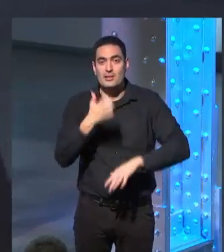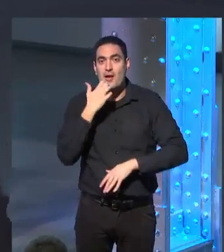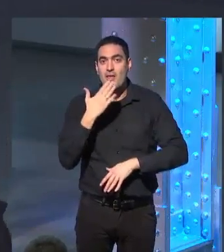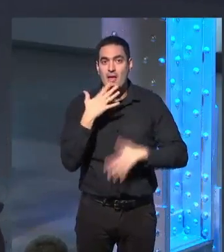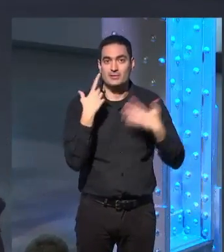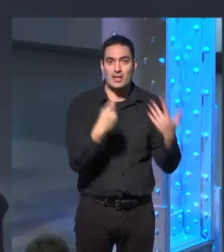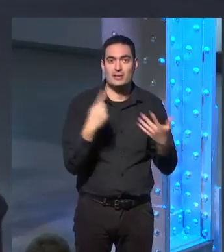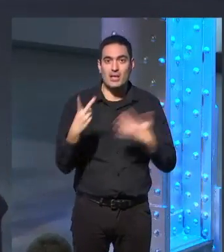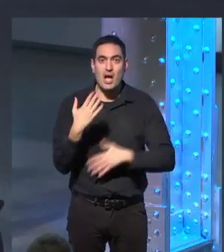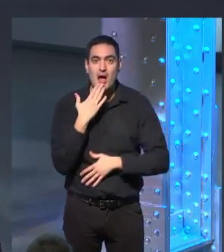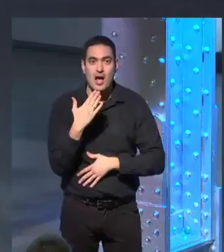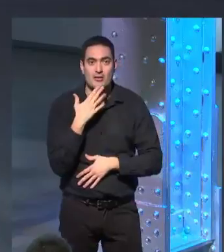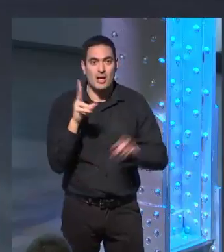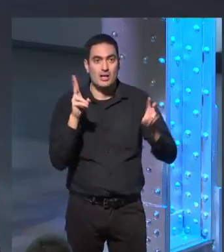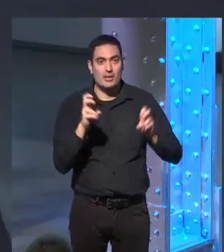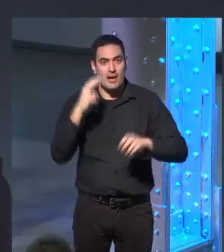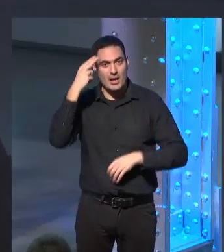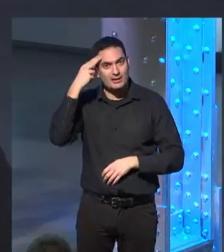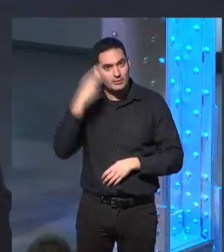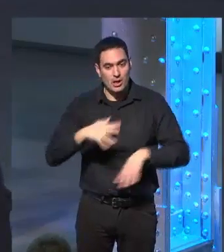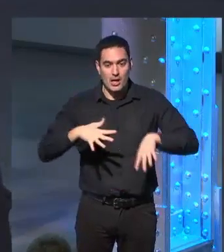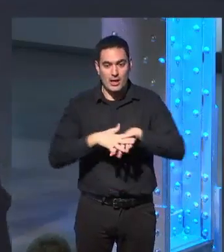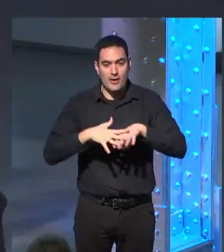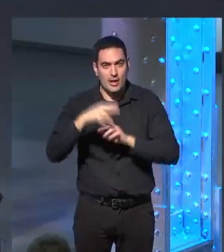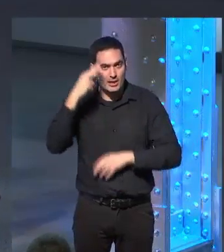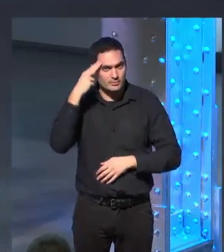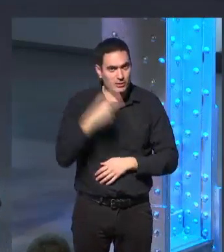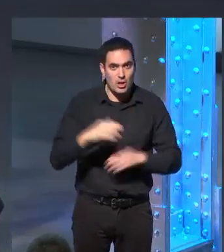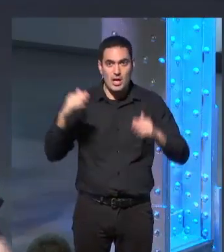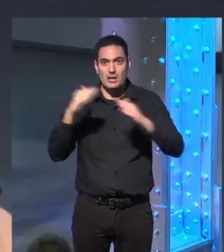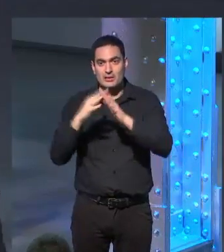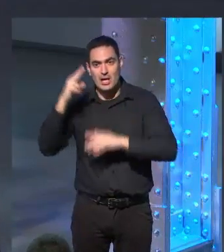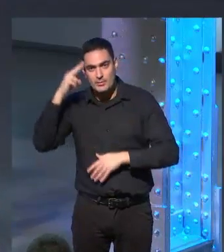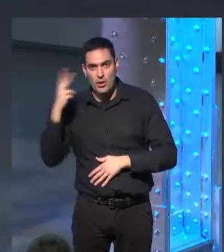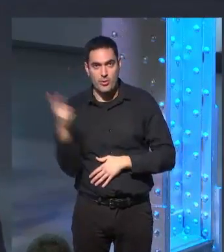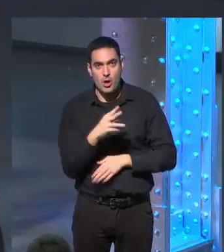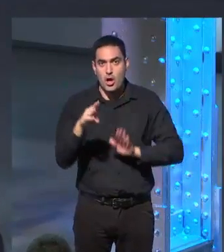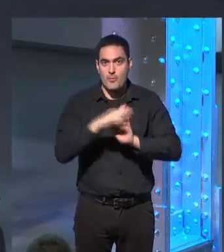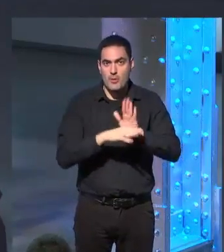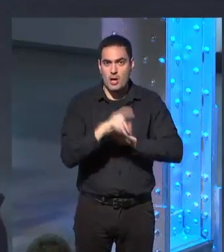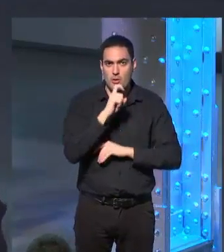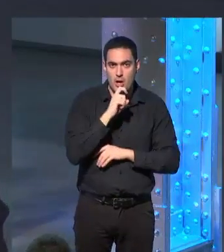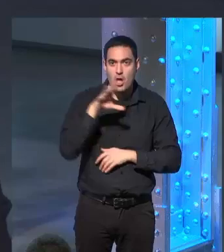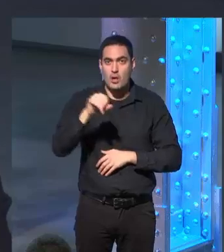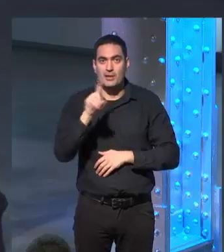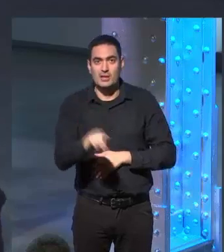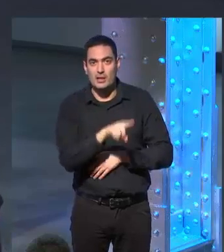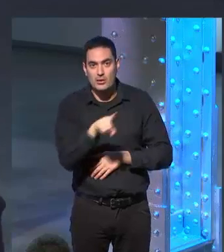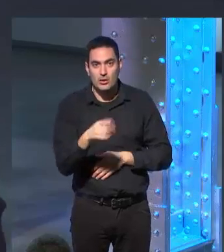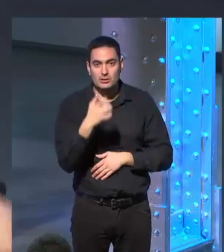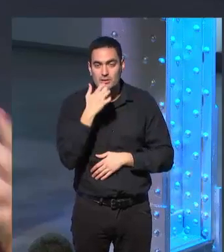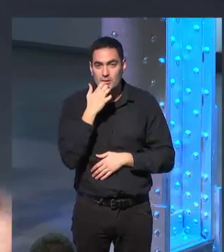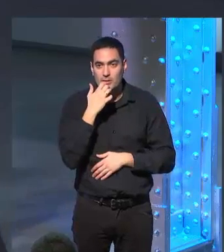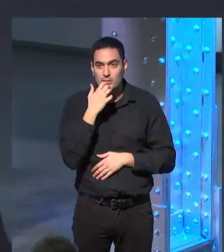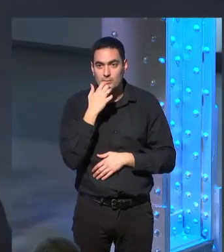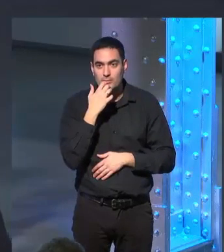6 y 7 años, sobre lo que es el respeto en la red o el respeto en casa, sobre lo que son las aplicaciones, si se compran o se dejan de comprar, quién está